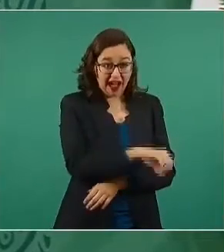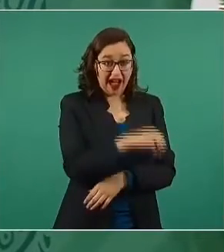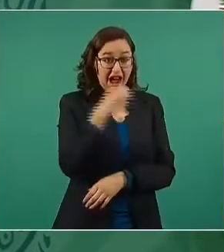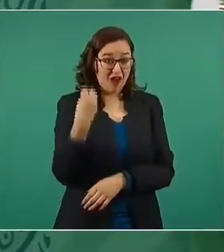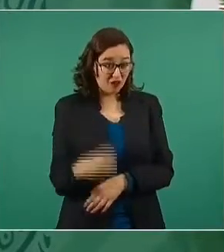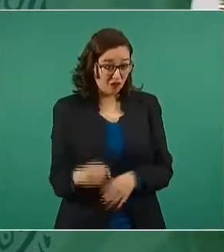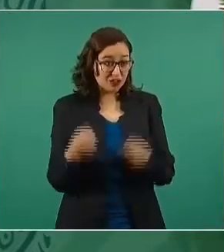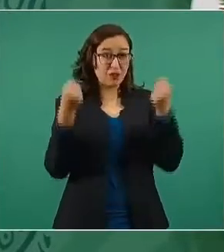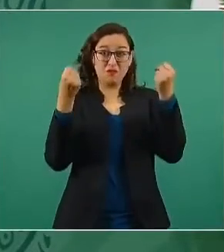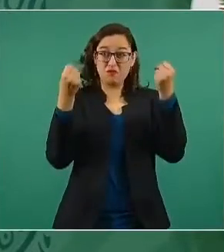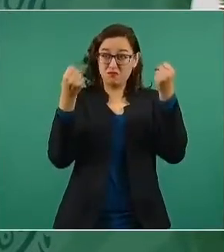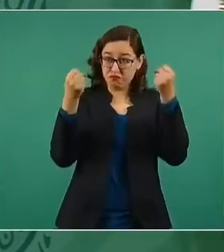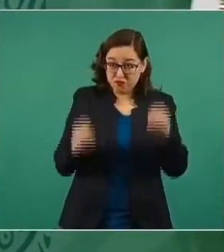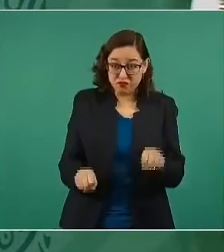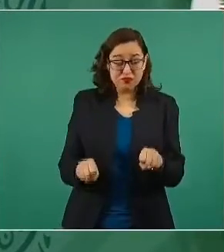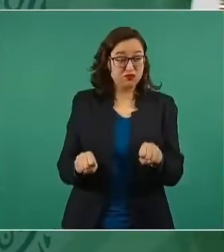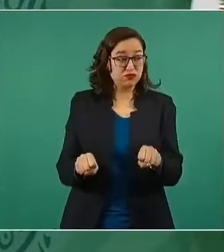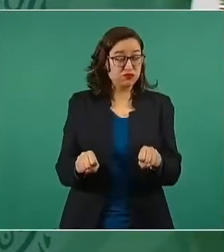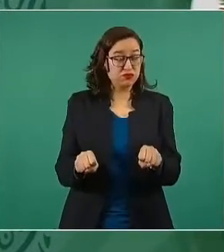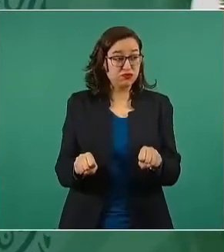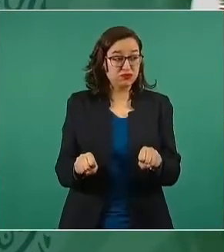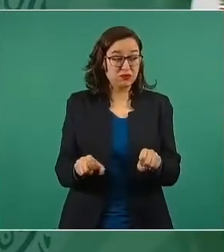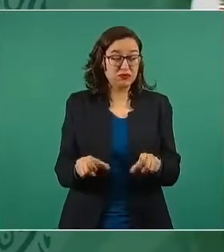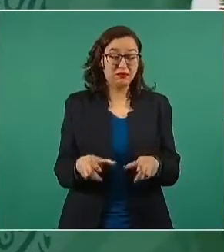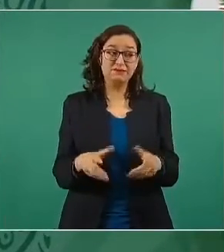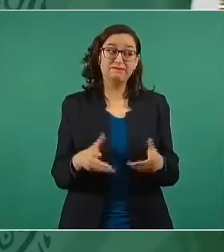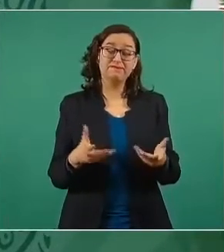muy apropiado. Dice,